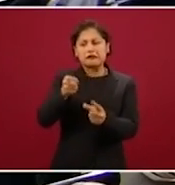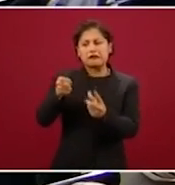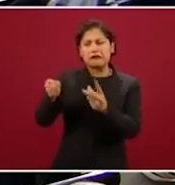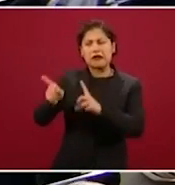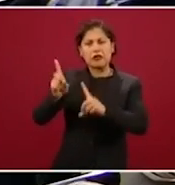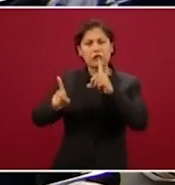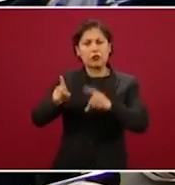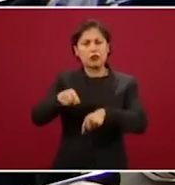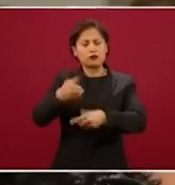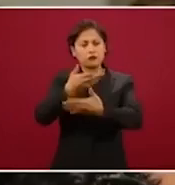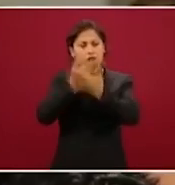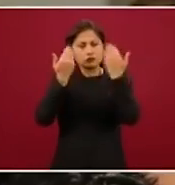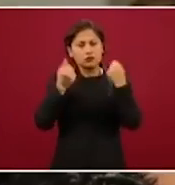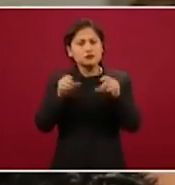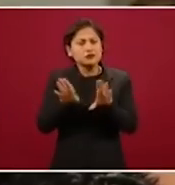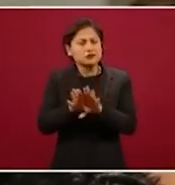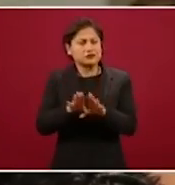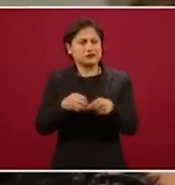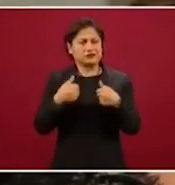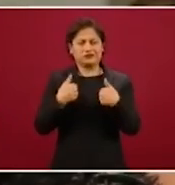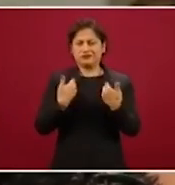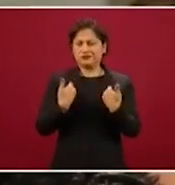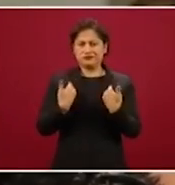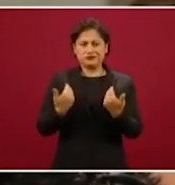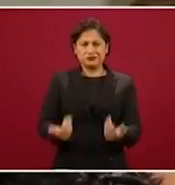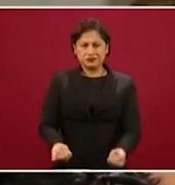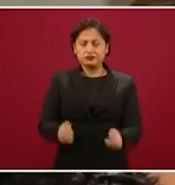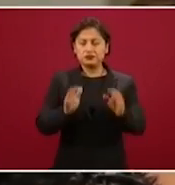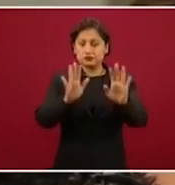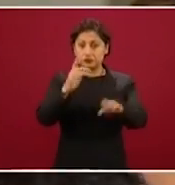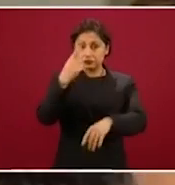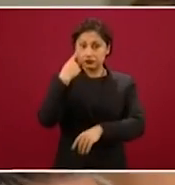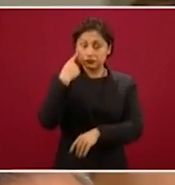todo, ¿sabe qué? Hay un problema muy, muy persistente